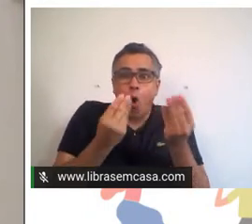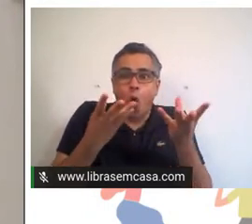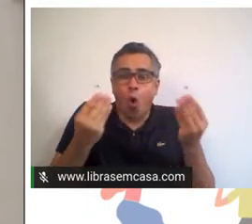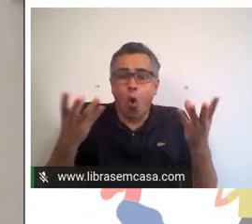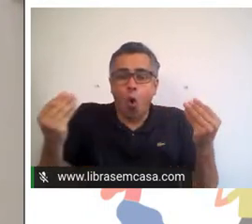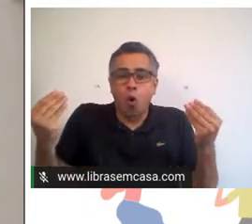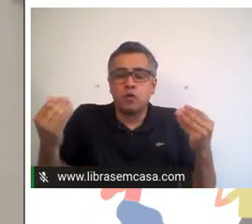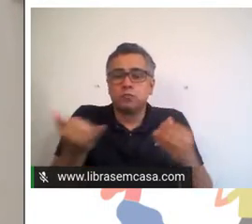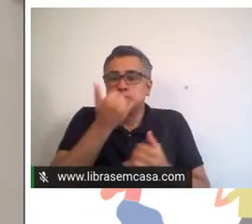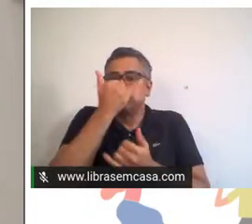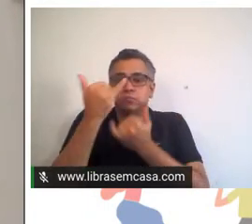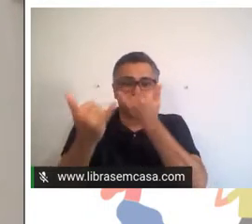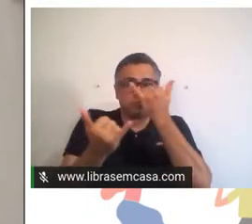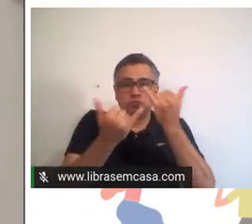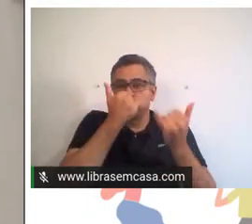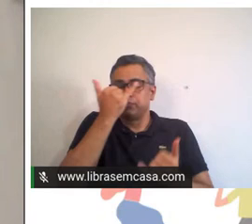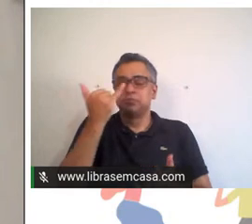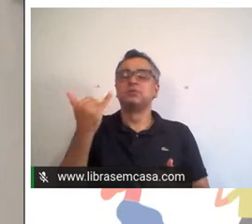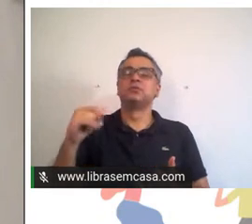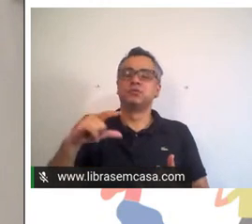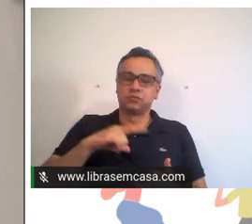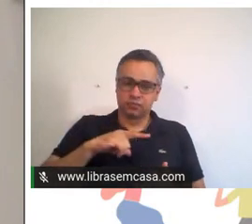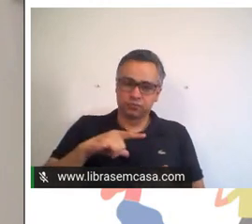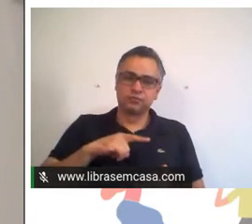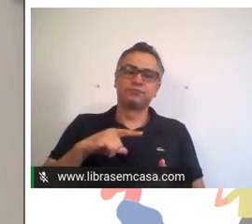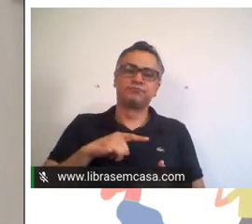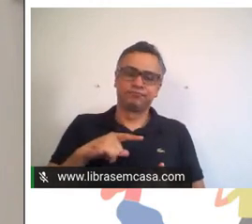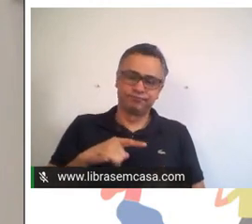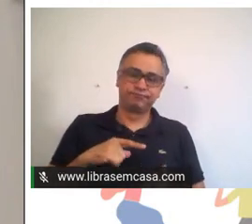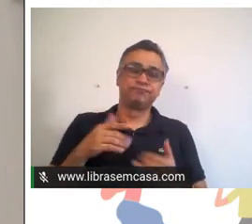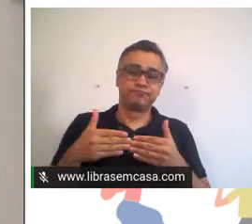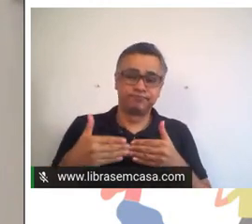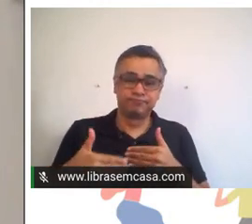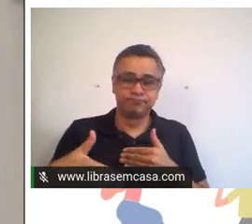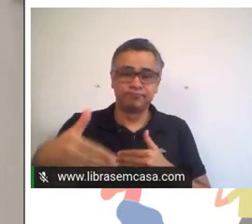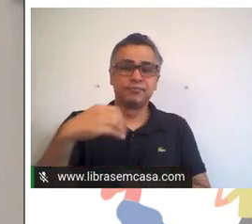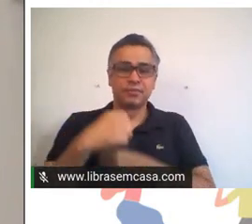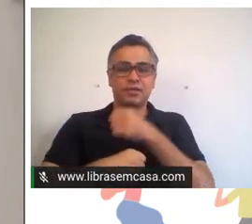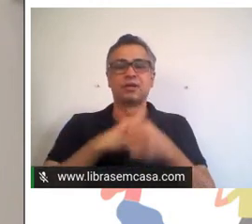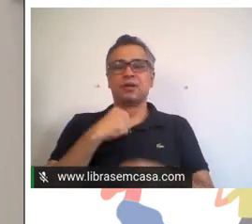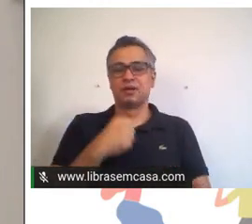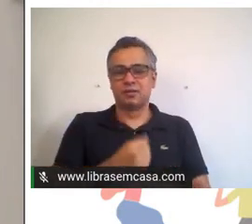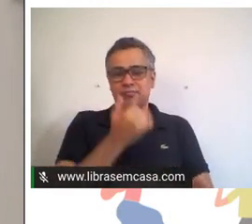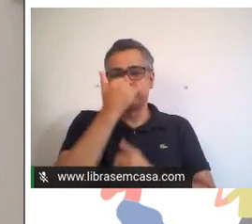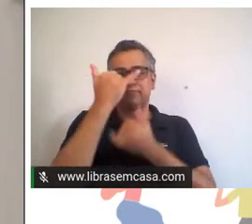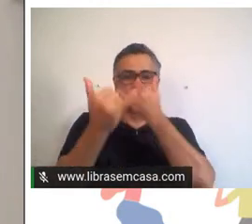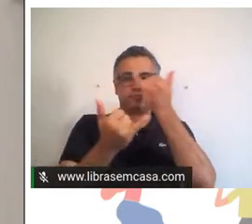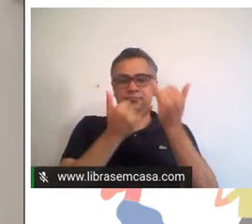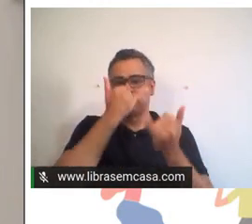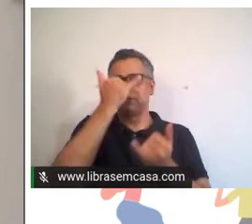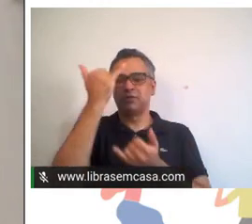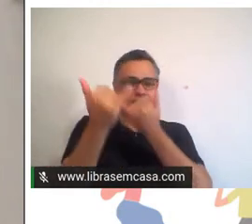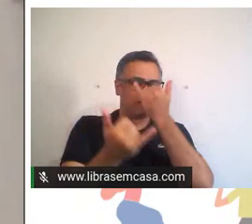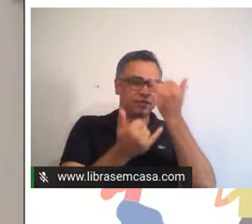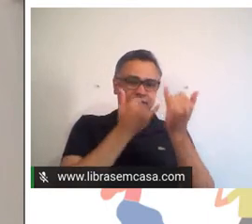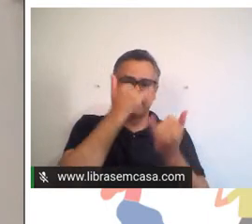de los daños colaterales que va a provocar este sistema en los próximos años, ¿no? Se habla de la resistencia